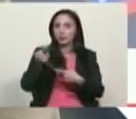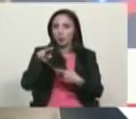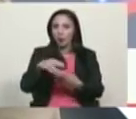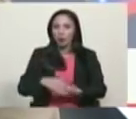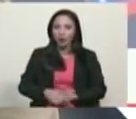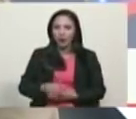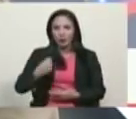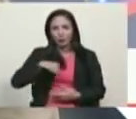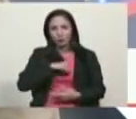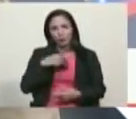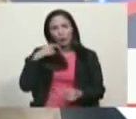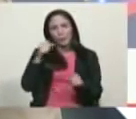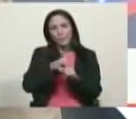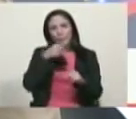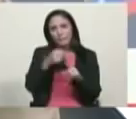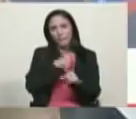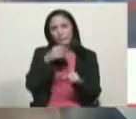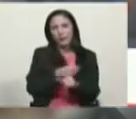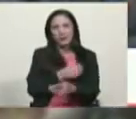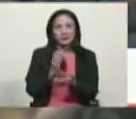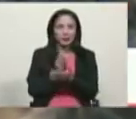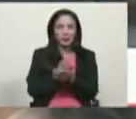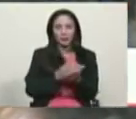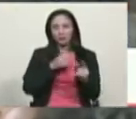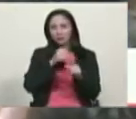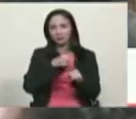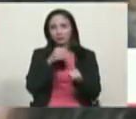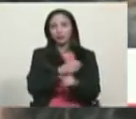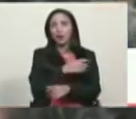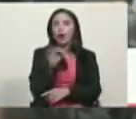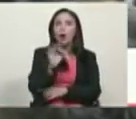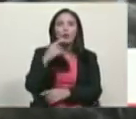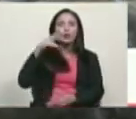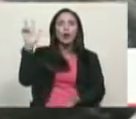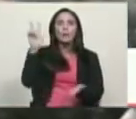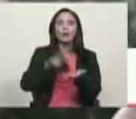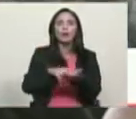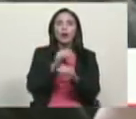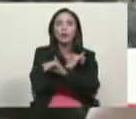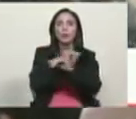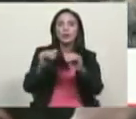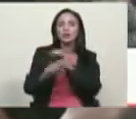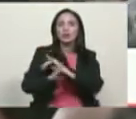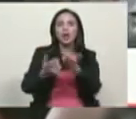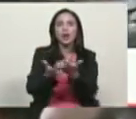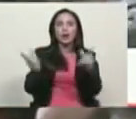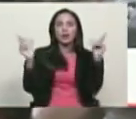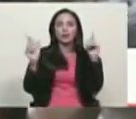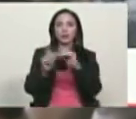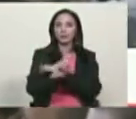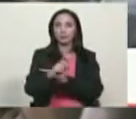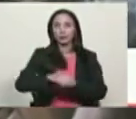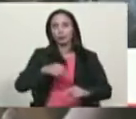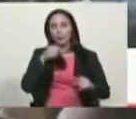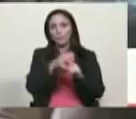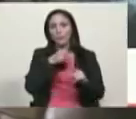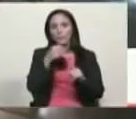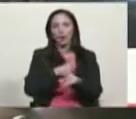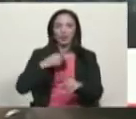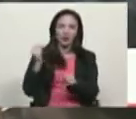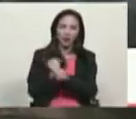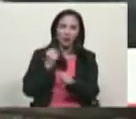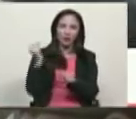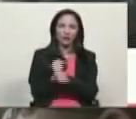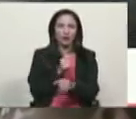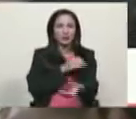Nuestra independencia no nos la decretó nadie. Nuestra independencia no la ganamos a pulso, a